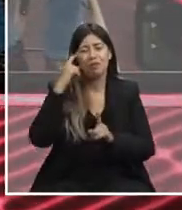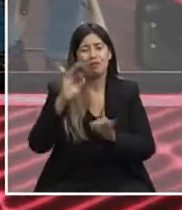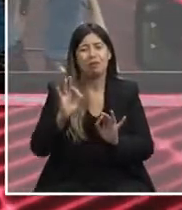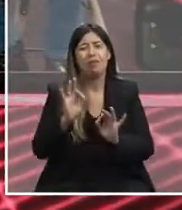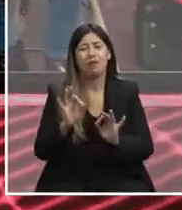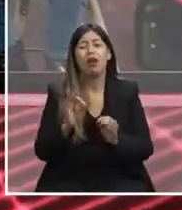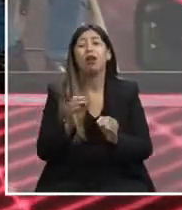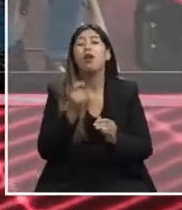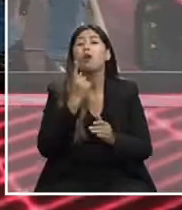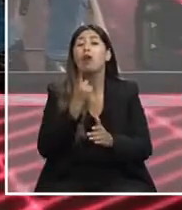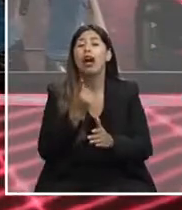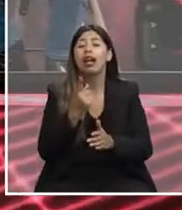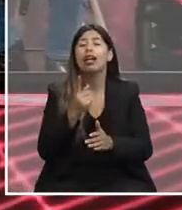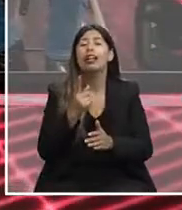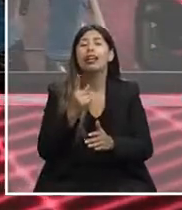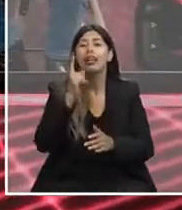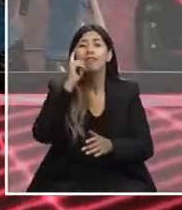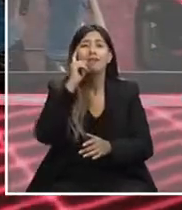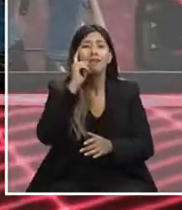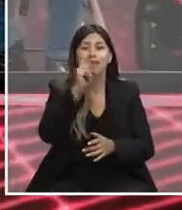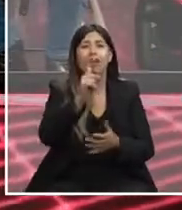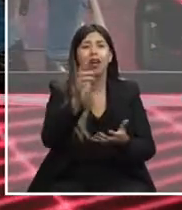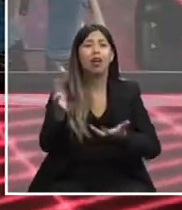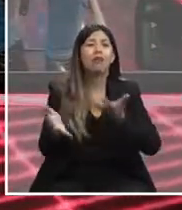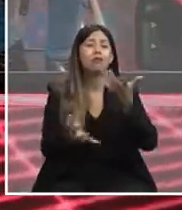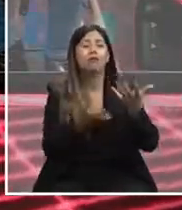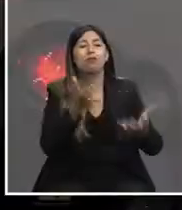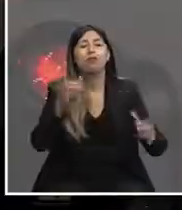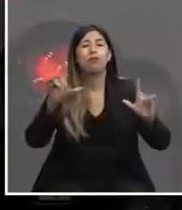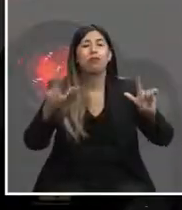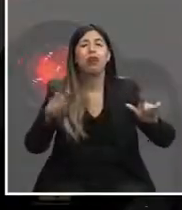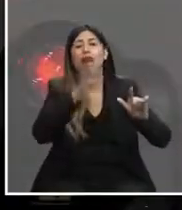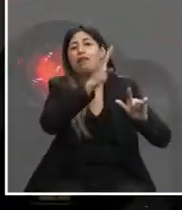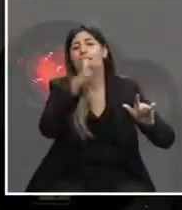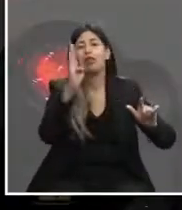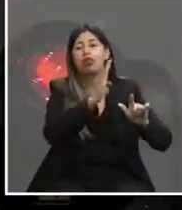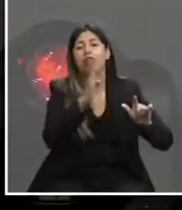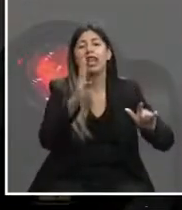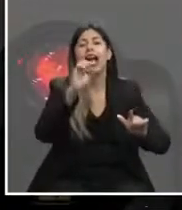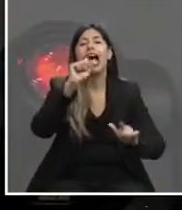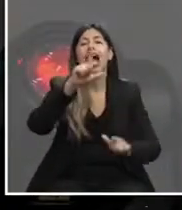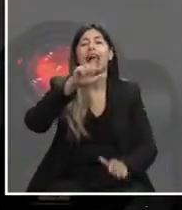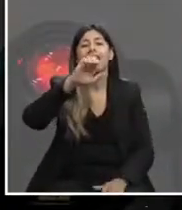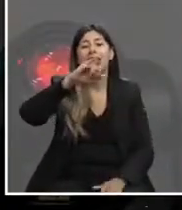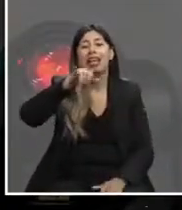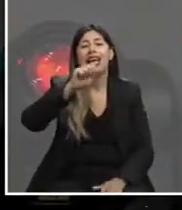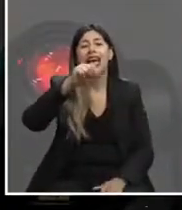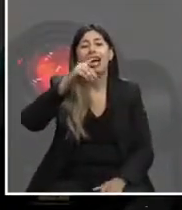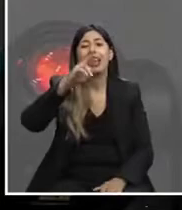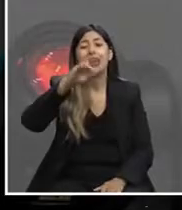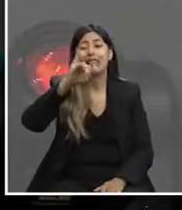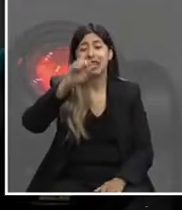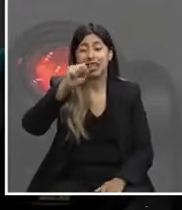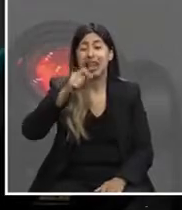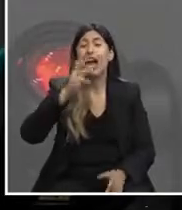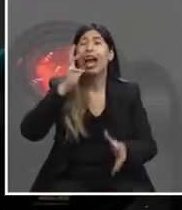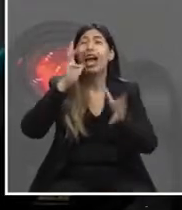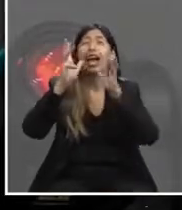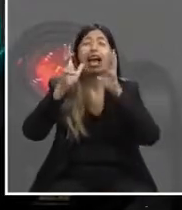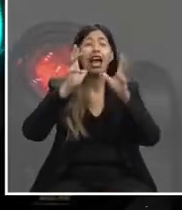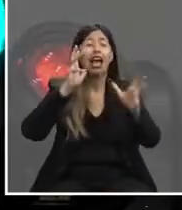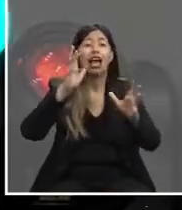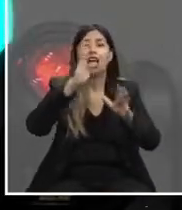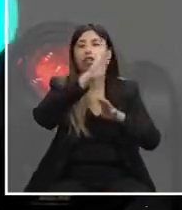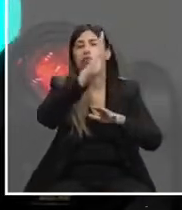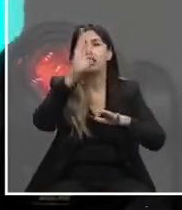del fanático que quemó la biblioteca de Alejandría y gritaba cuando sacaban, mira, o ahí todos los libros que